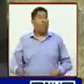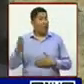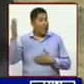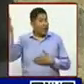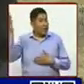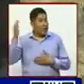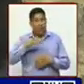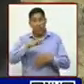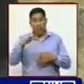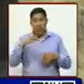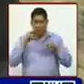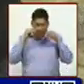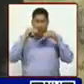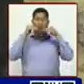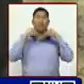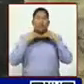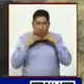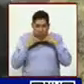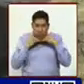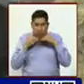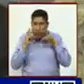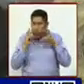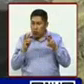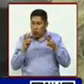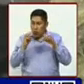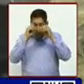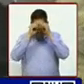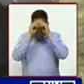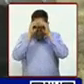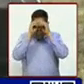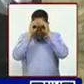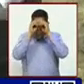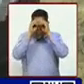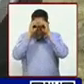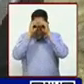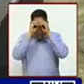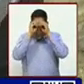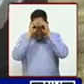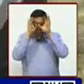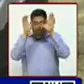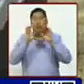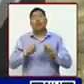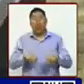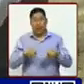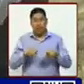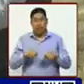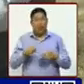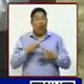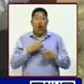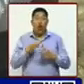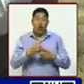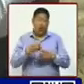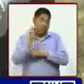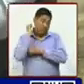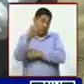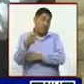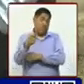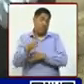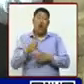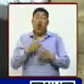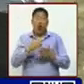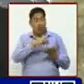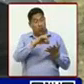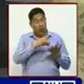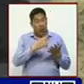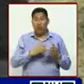Este es el sector del Mirador en la represa Misikuni, un lugar que también permite incentivar el turismo y las actividades agrícolas y pesqueras. Esta es la represa